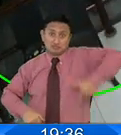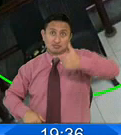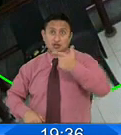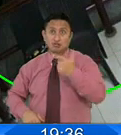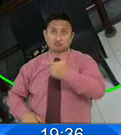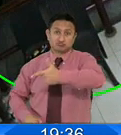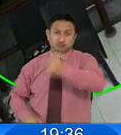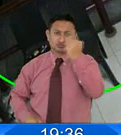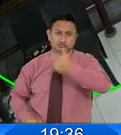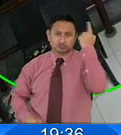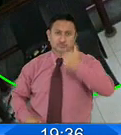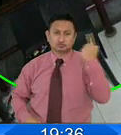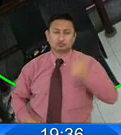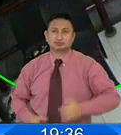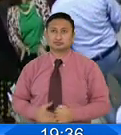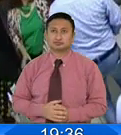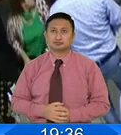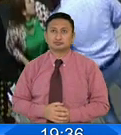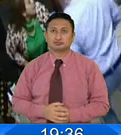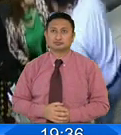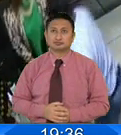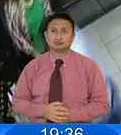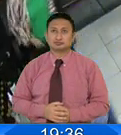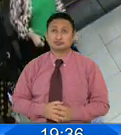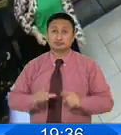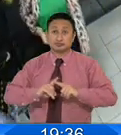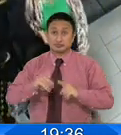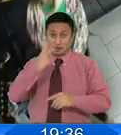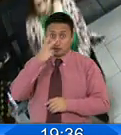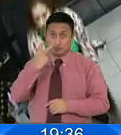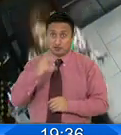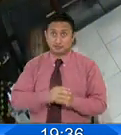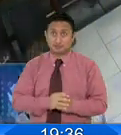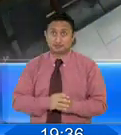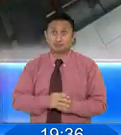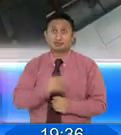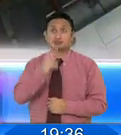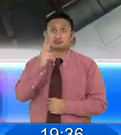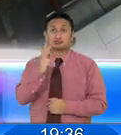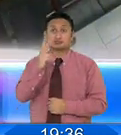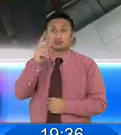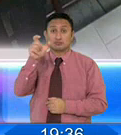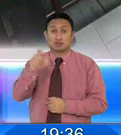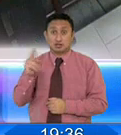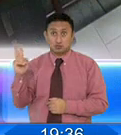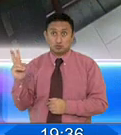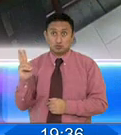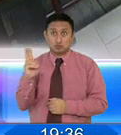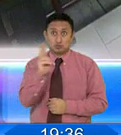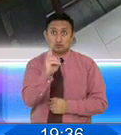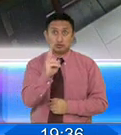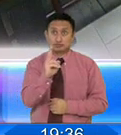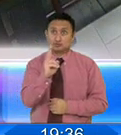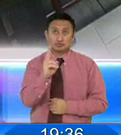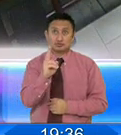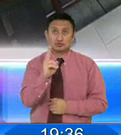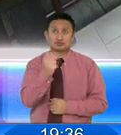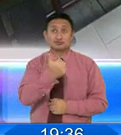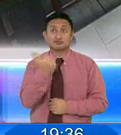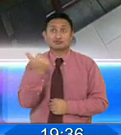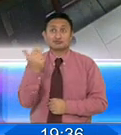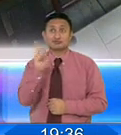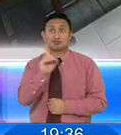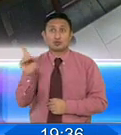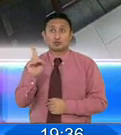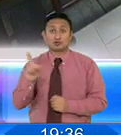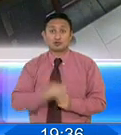para disuadirlos. Pero si miramos mejor, no solo son los delincuentes que aparecen en primer plano. Al lado derecho de la grabación son